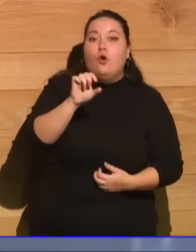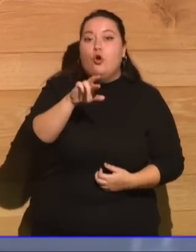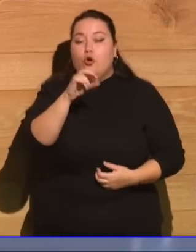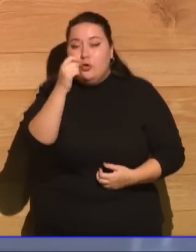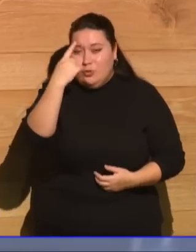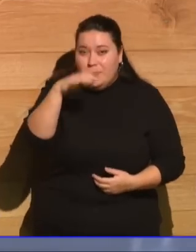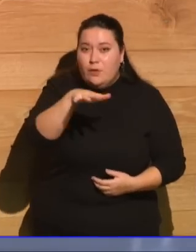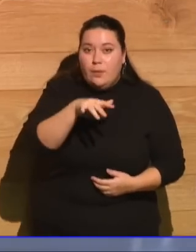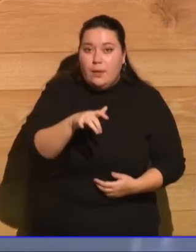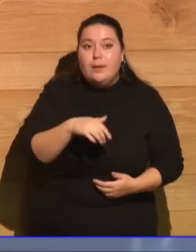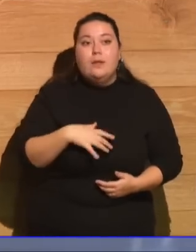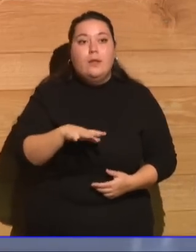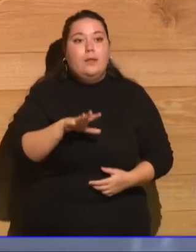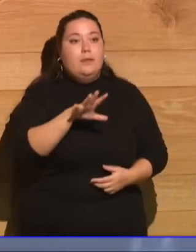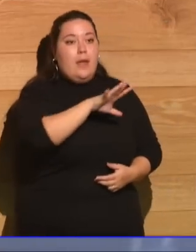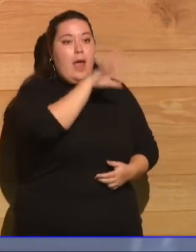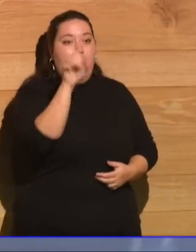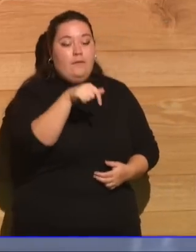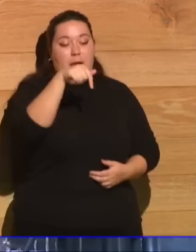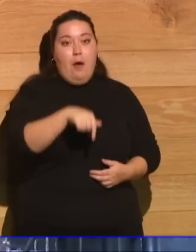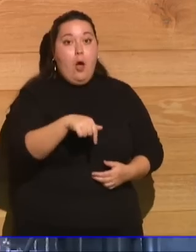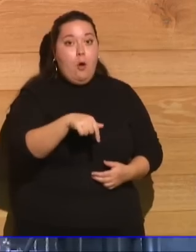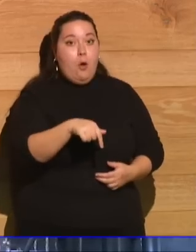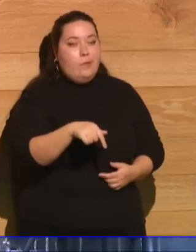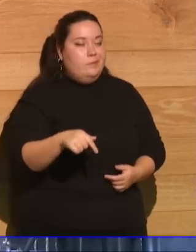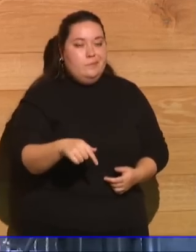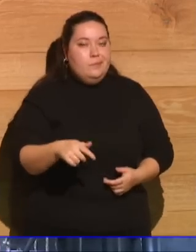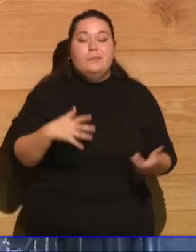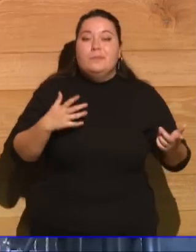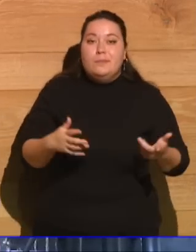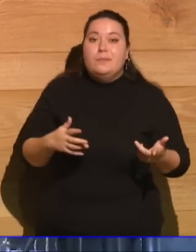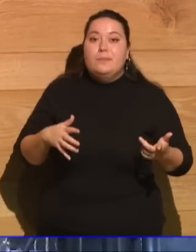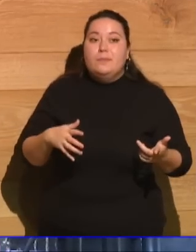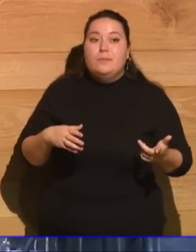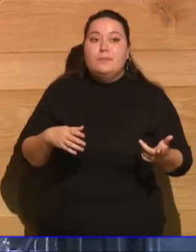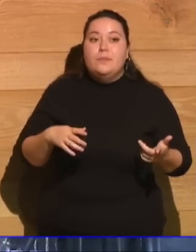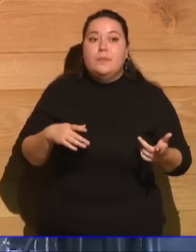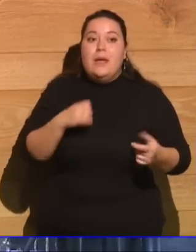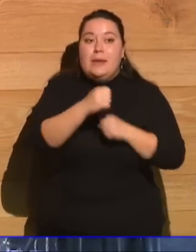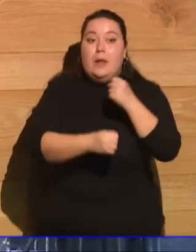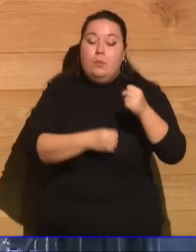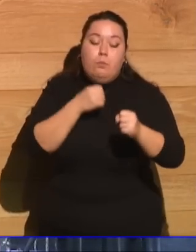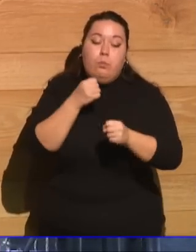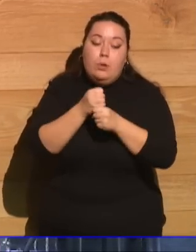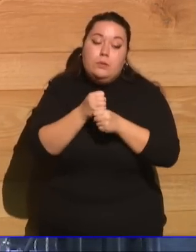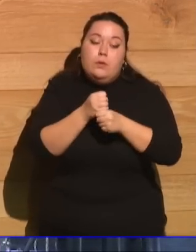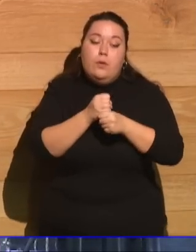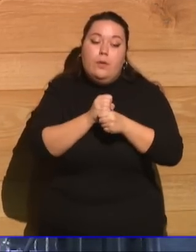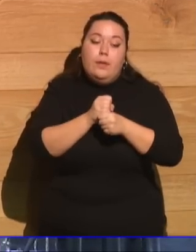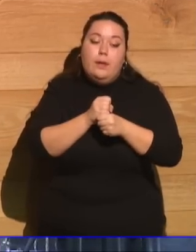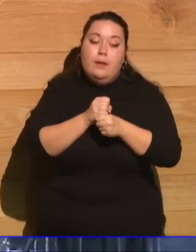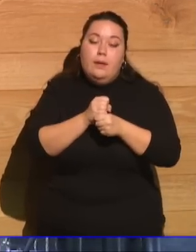el cuerno de África. Eso es, justo. Que estaban rodando un anuncio en el puerto de